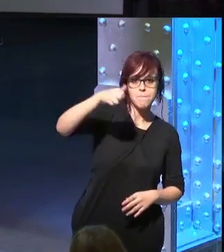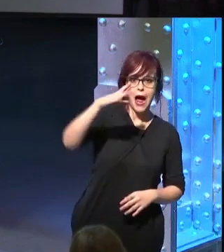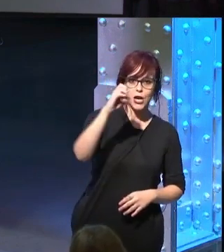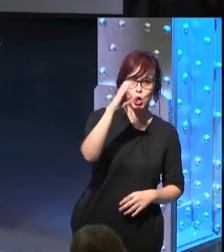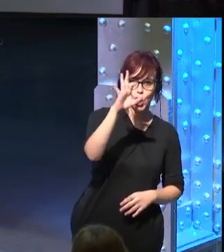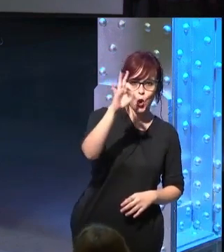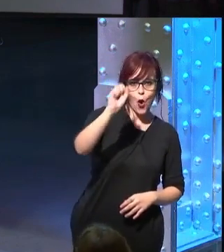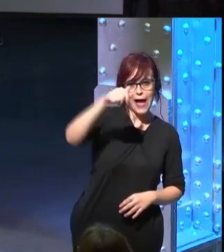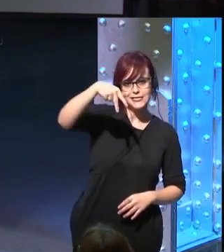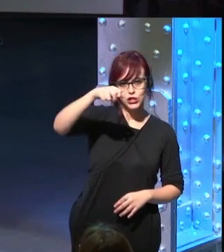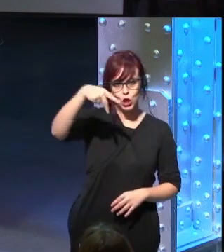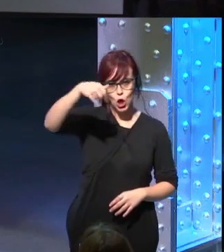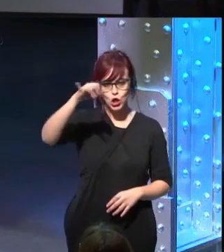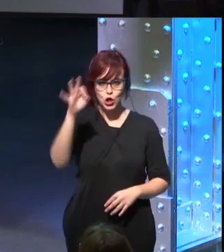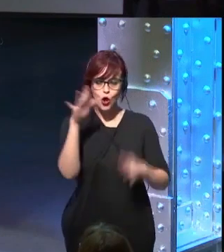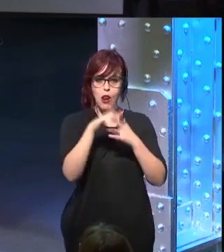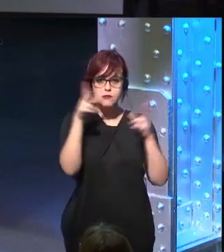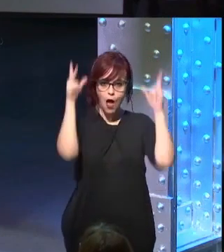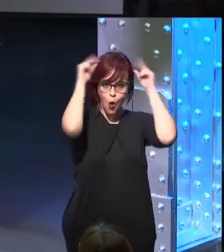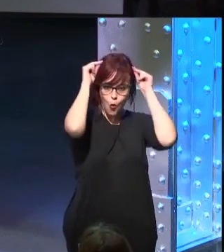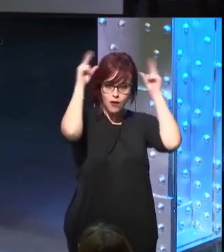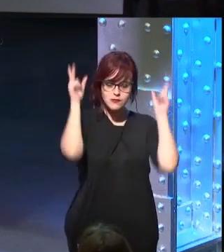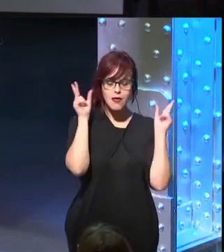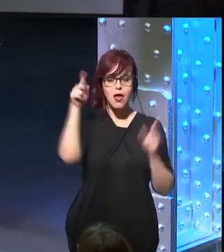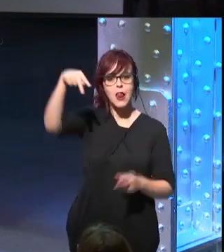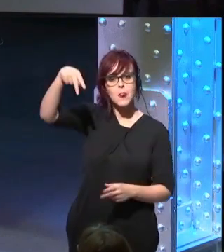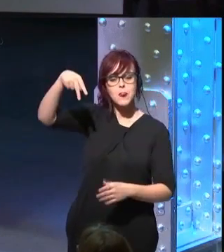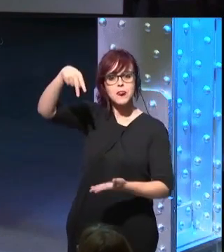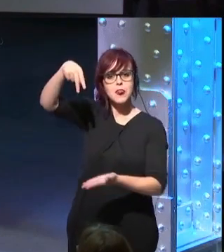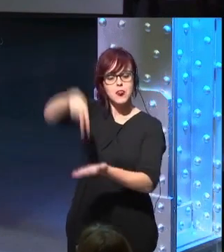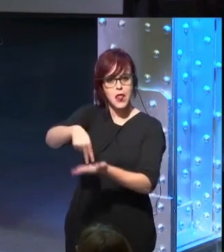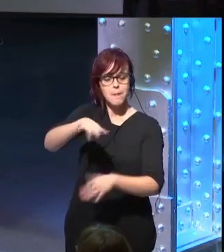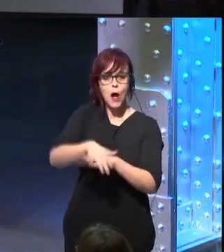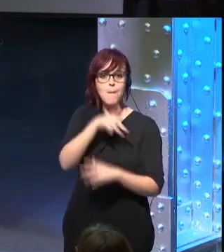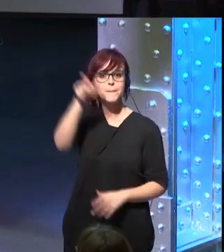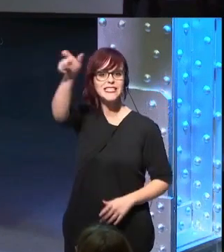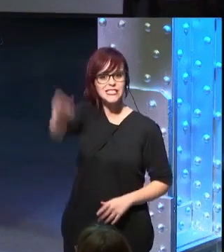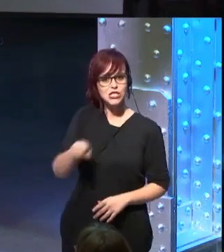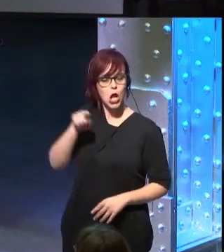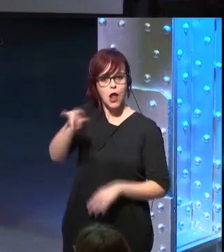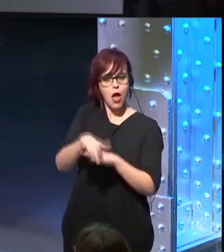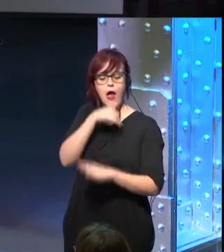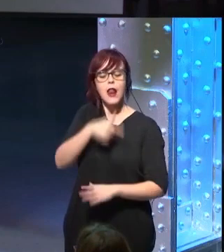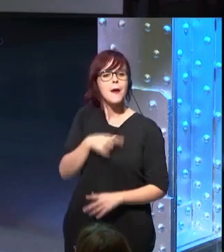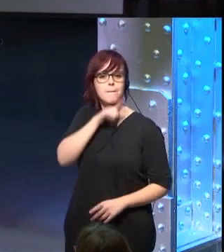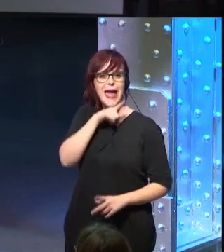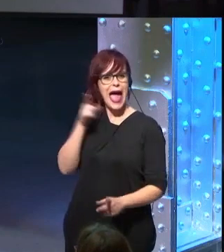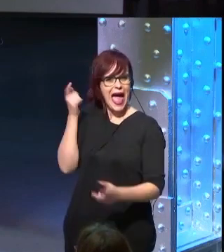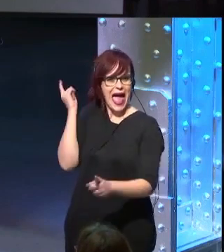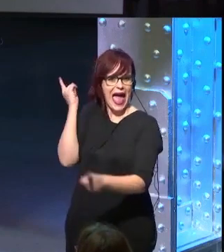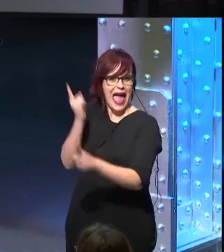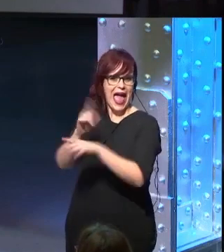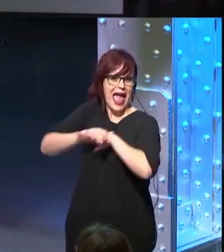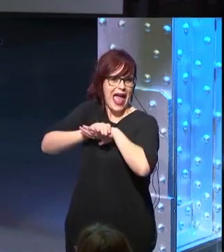Romano, se quitó las agujas del pelo y pinchó la efigie de la persona que había sido el mayor